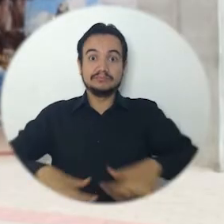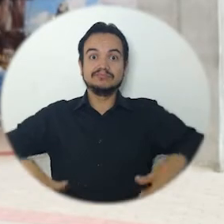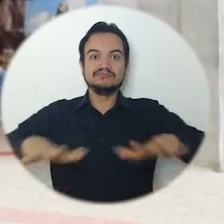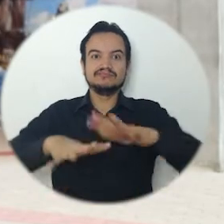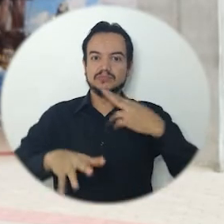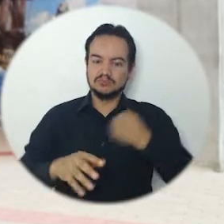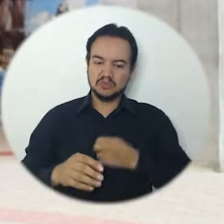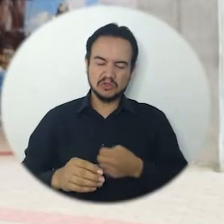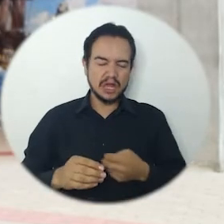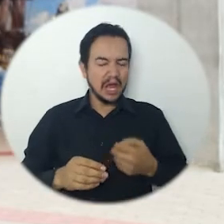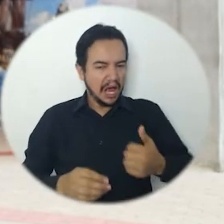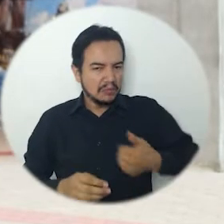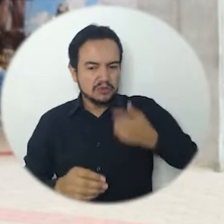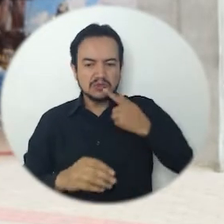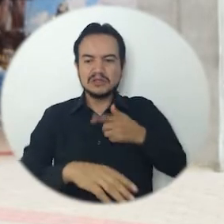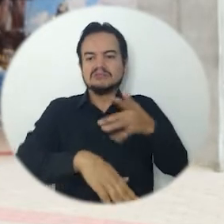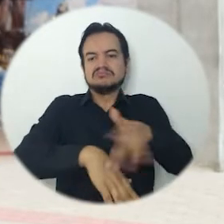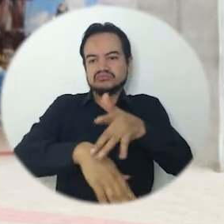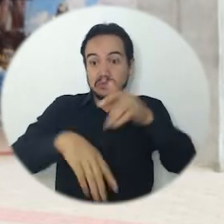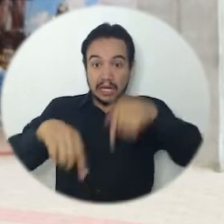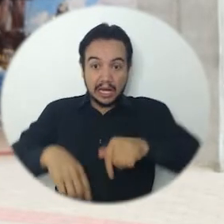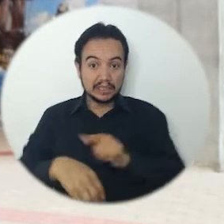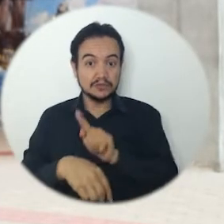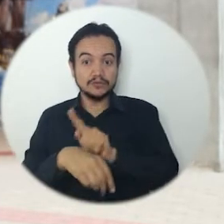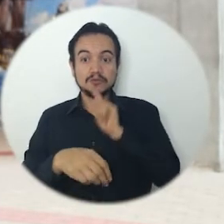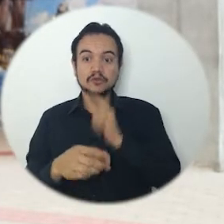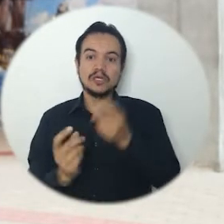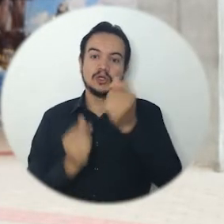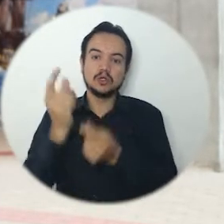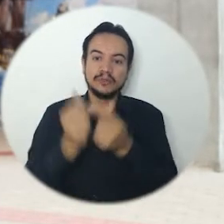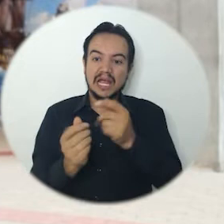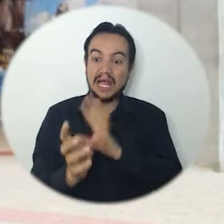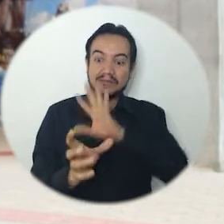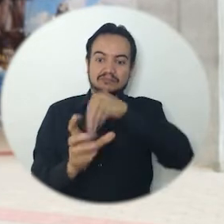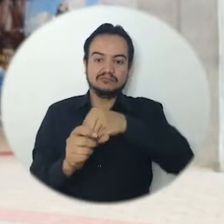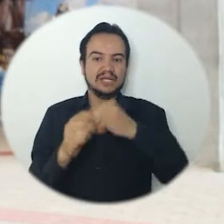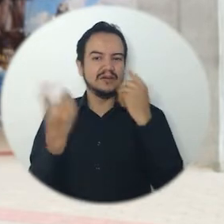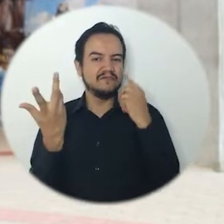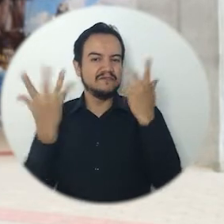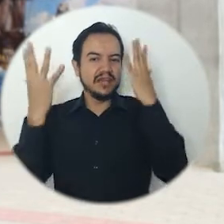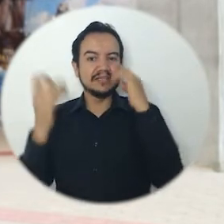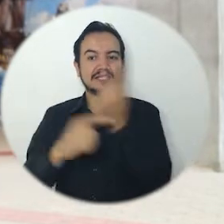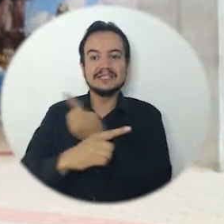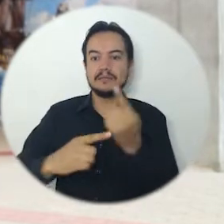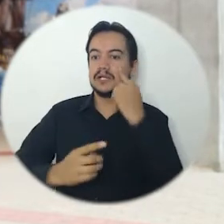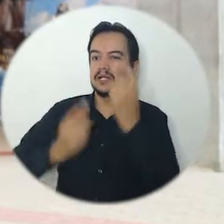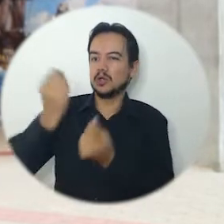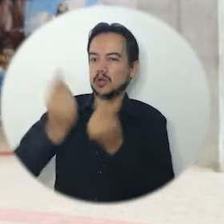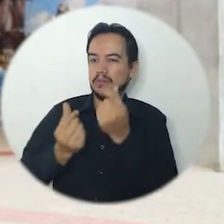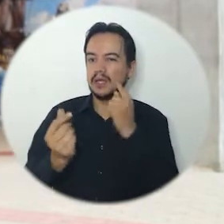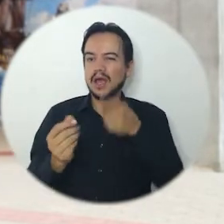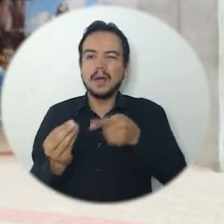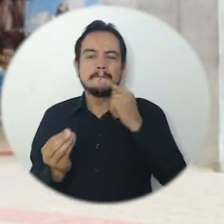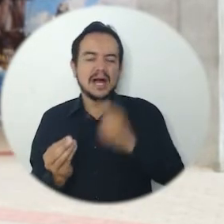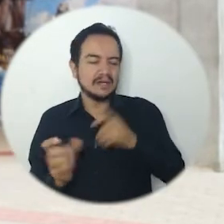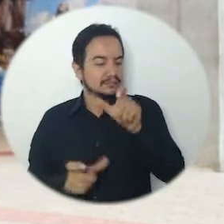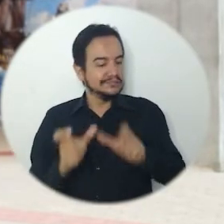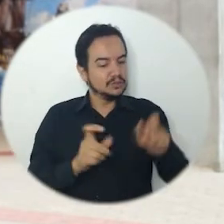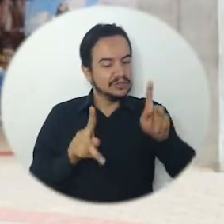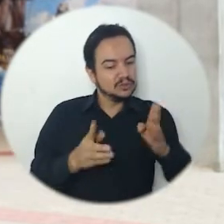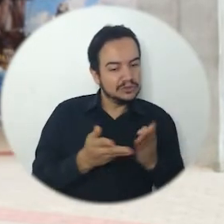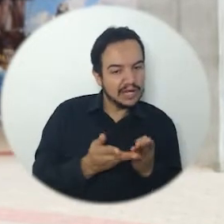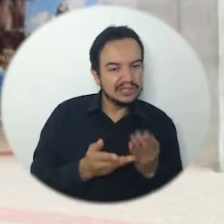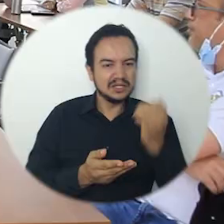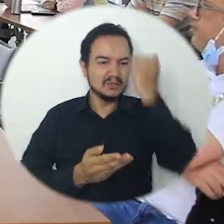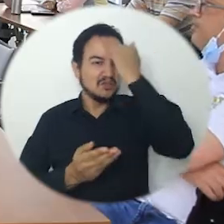actividad, pues también nosotros promovimos desde el programa Economía lo que es la Semana Economía, que viene siendo un encuentro o un espacio donde